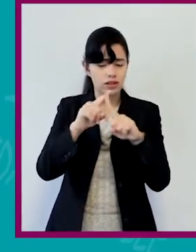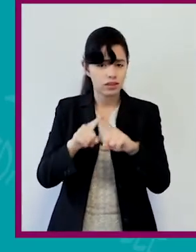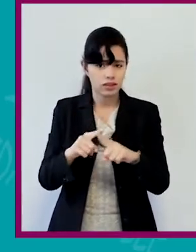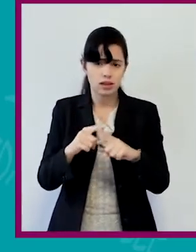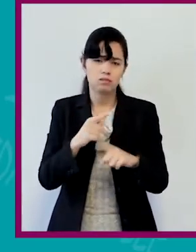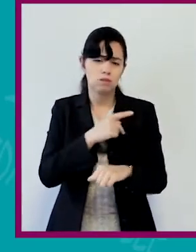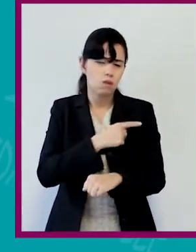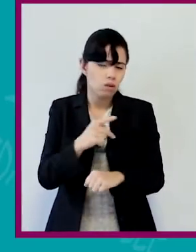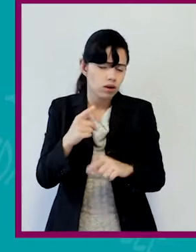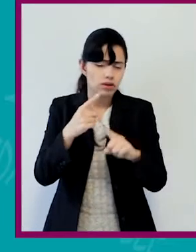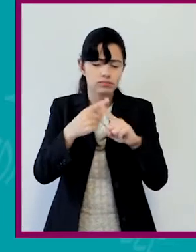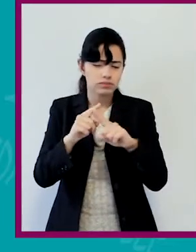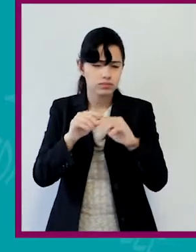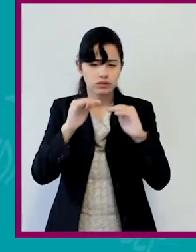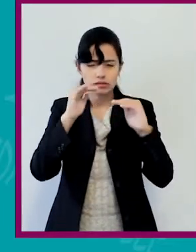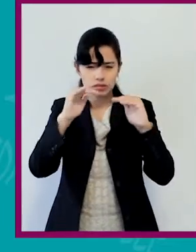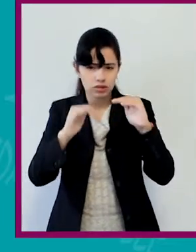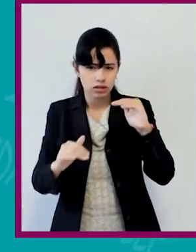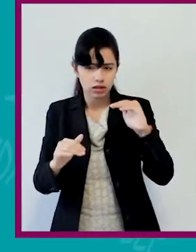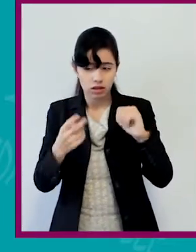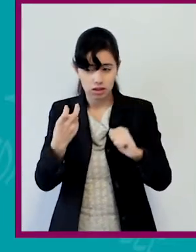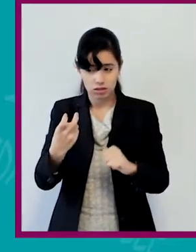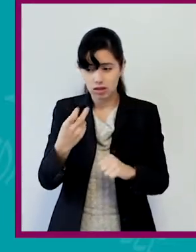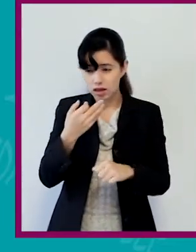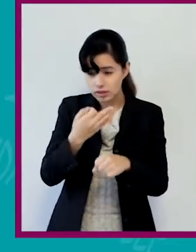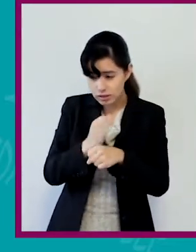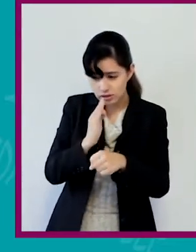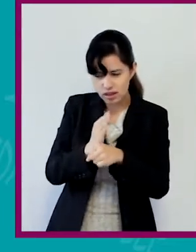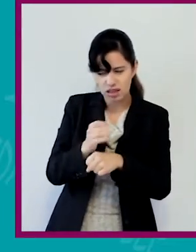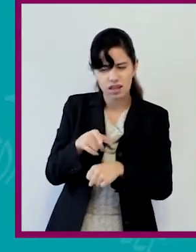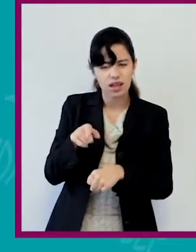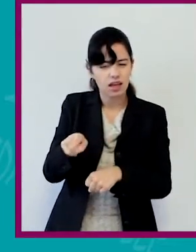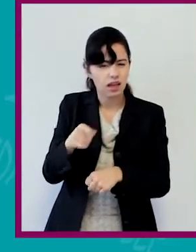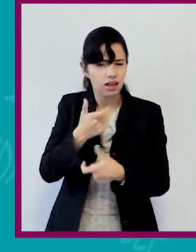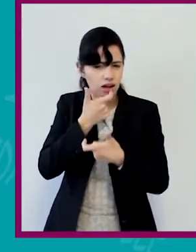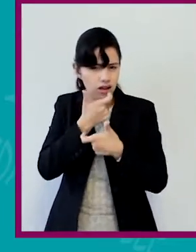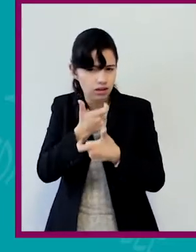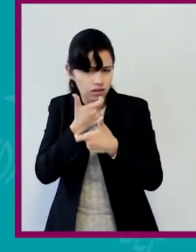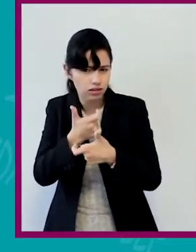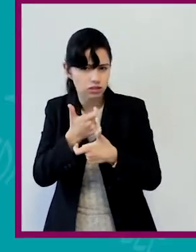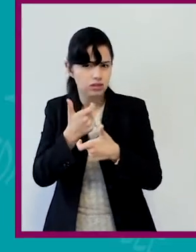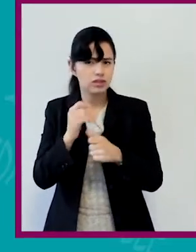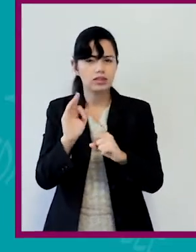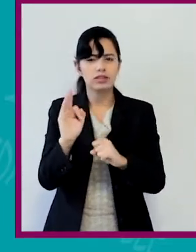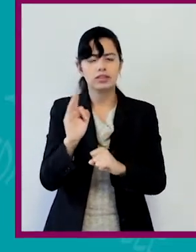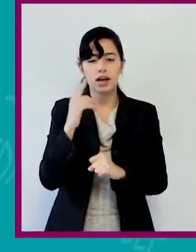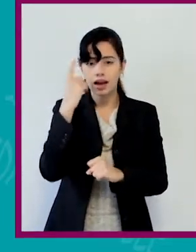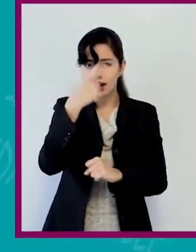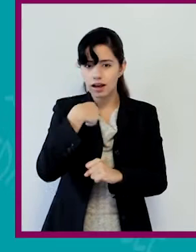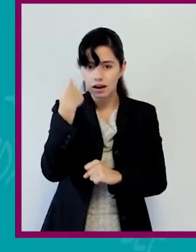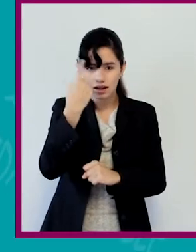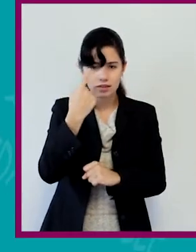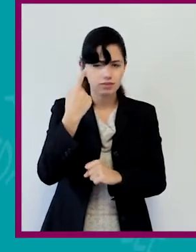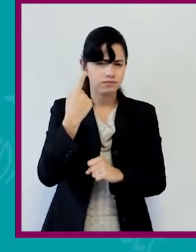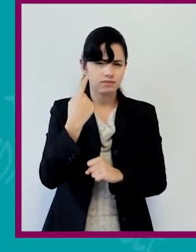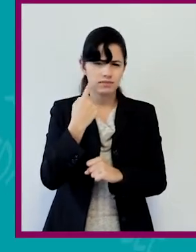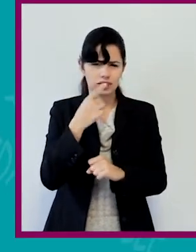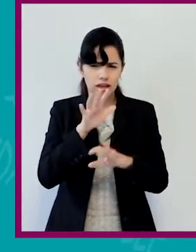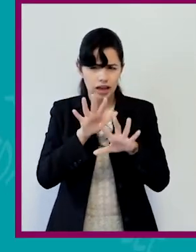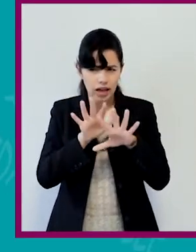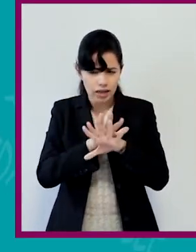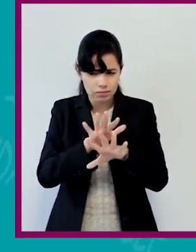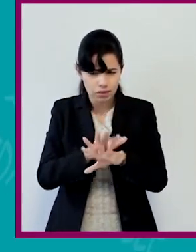que hacer chistes sobre rasgos de las personas que no pueden cambiarse o que les tocó en